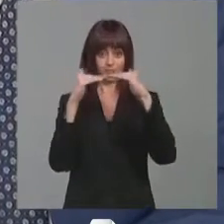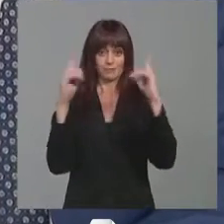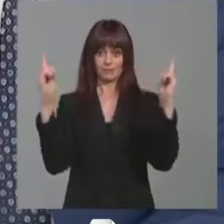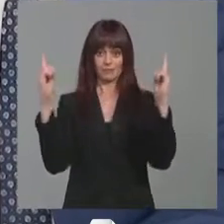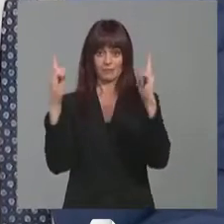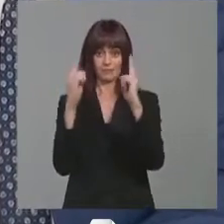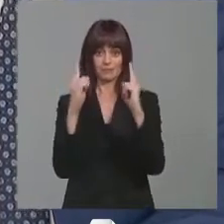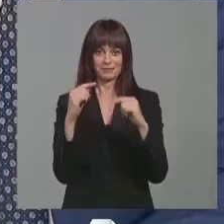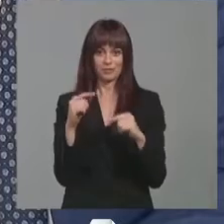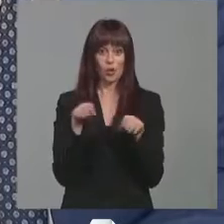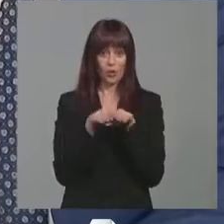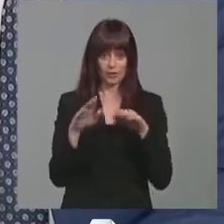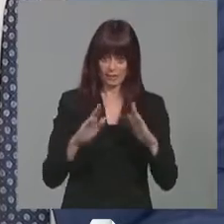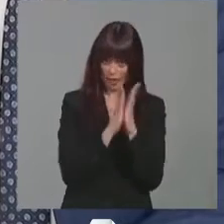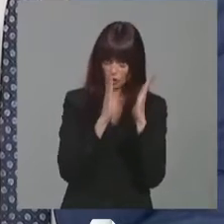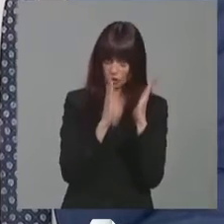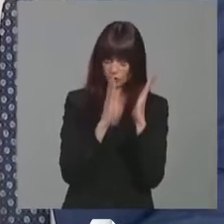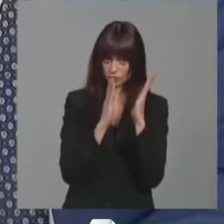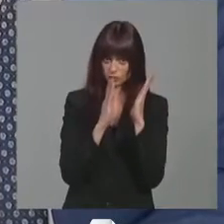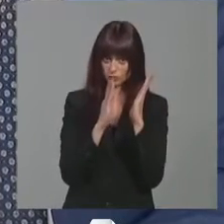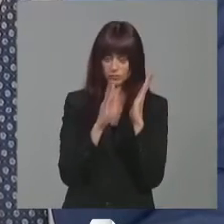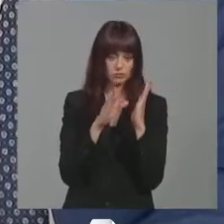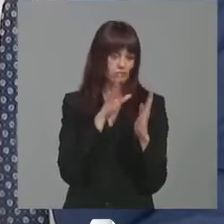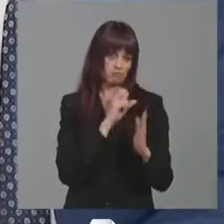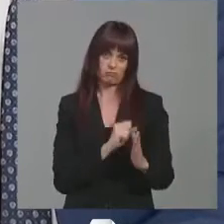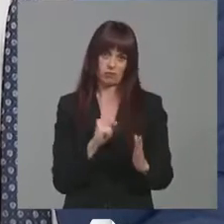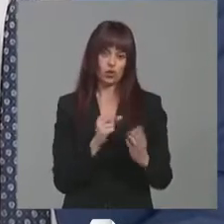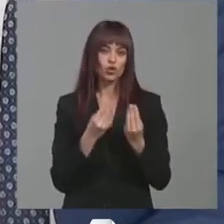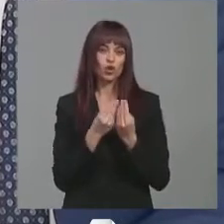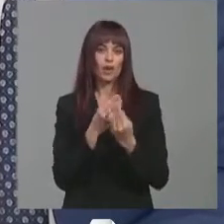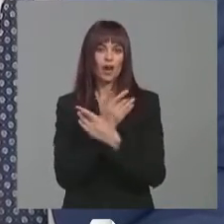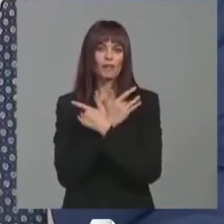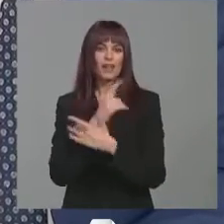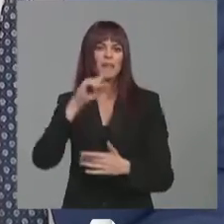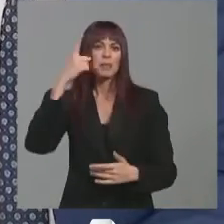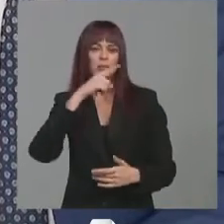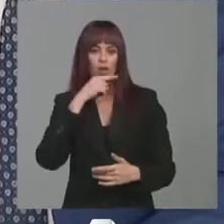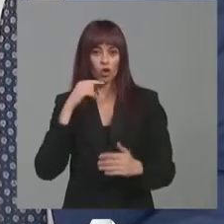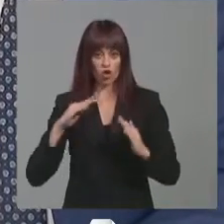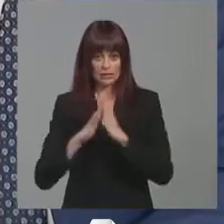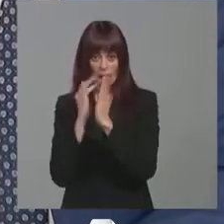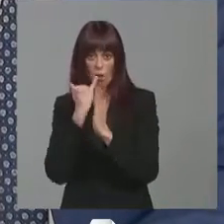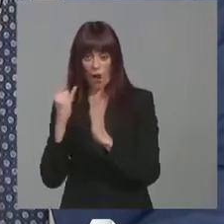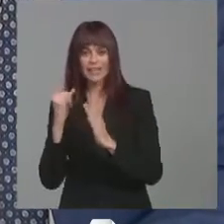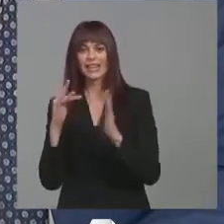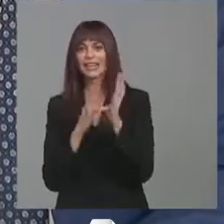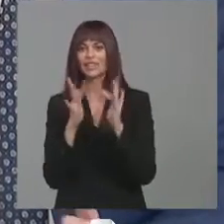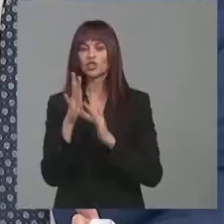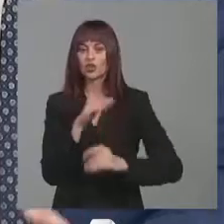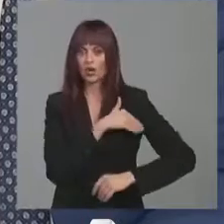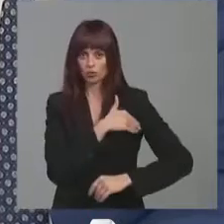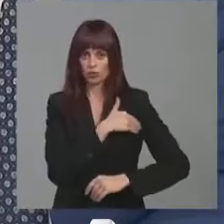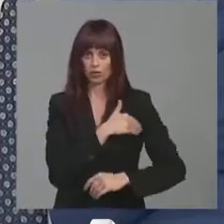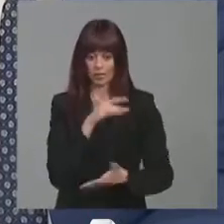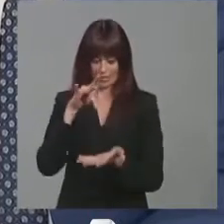de jueves Santo es absolutamente maravillosa con la Virgen del primer dolor San Juan y el Cristo de los estudiantes la llegada a